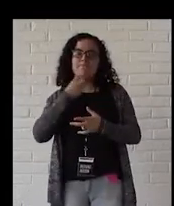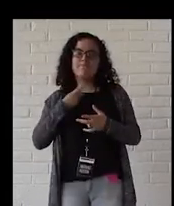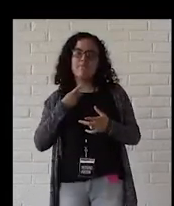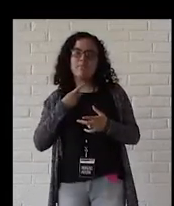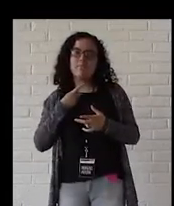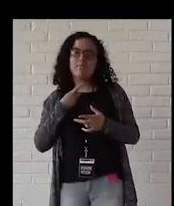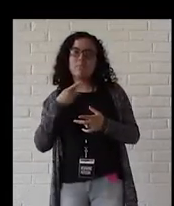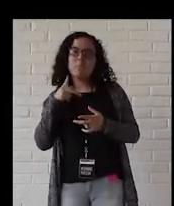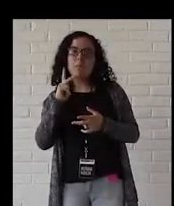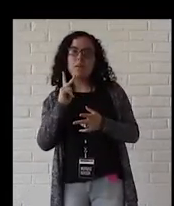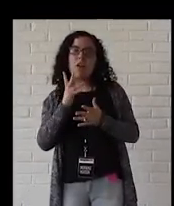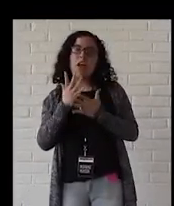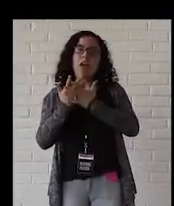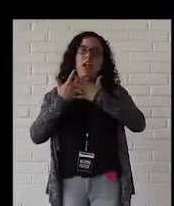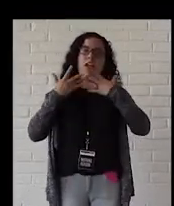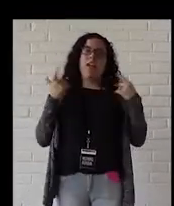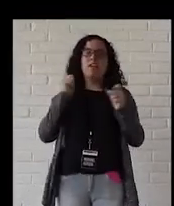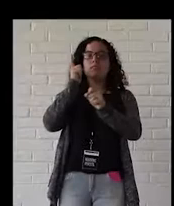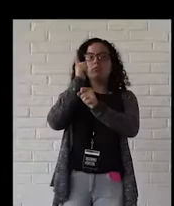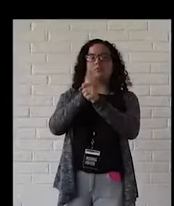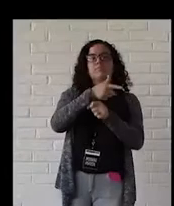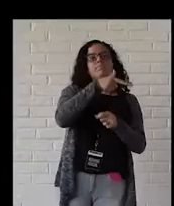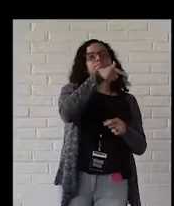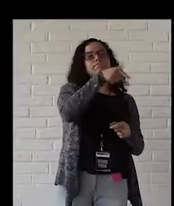gusta hacer.